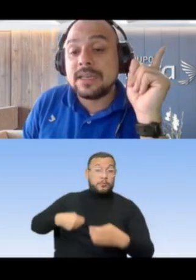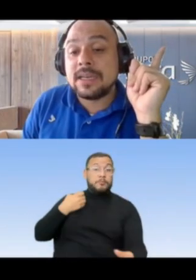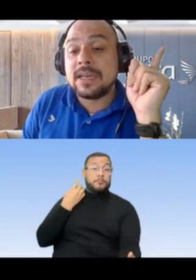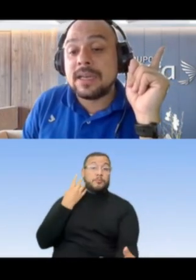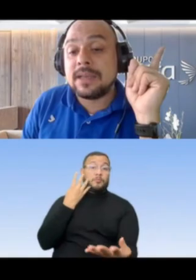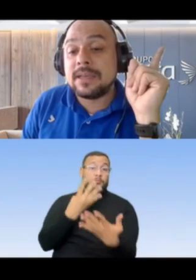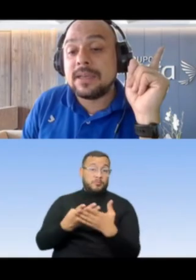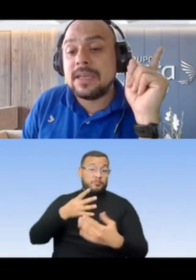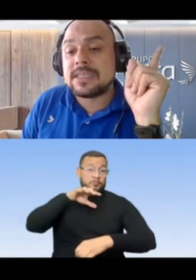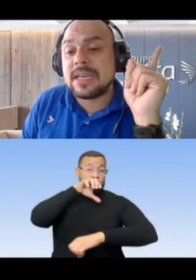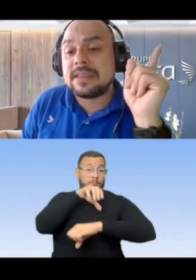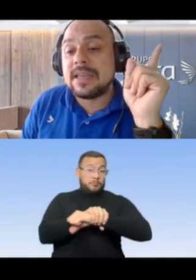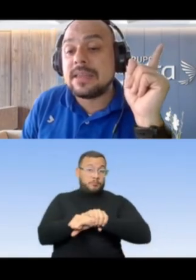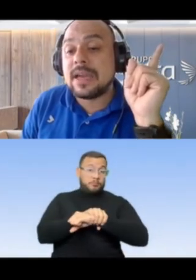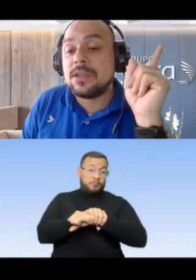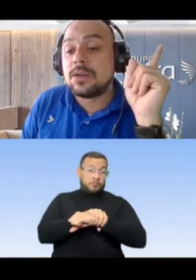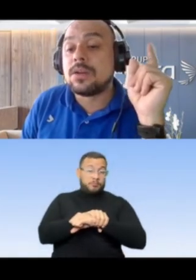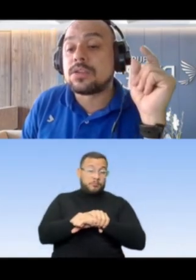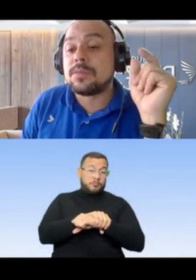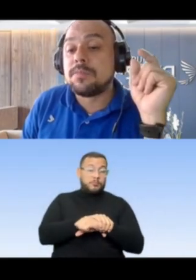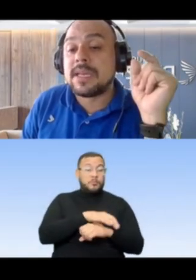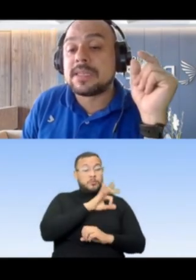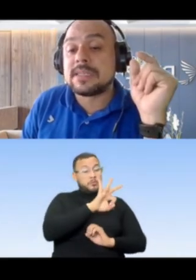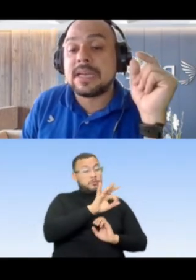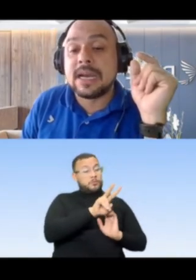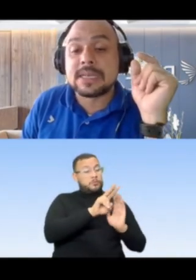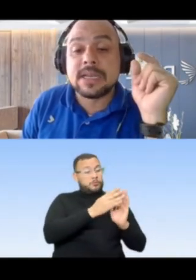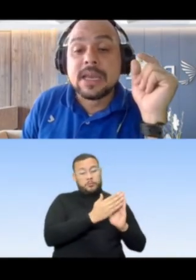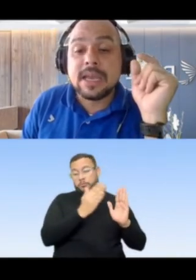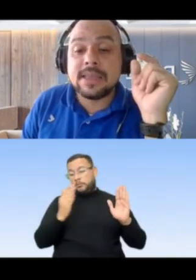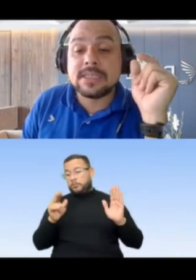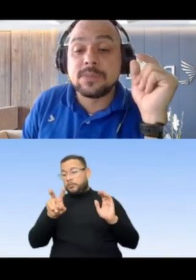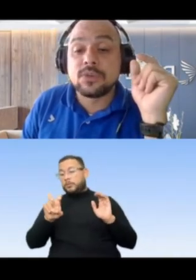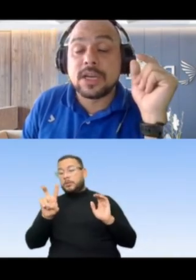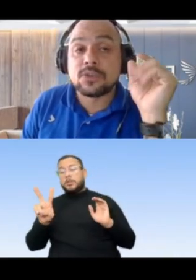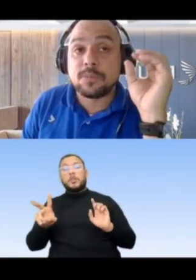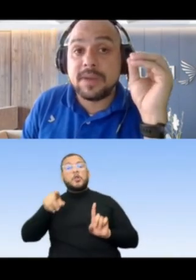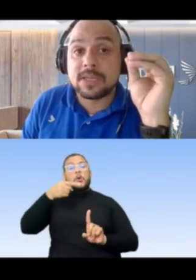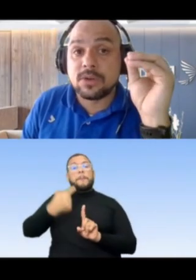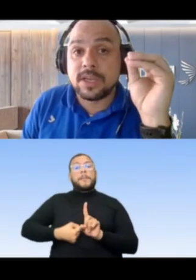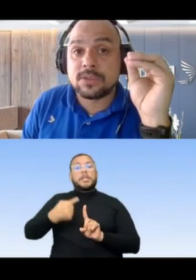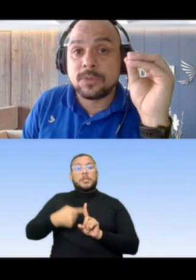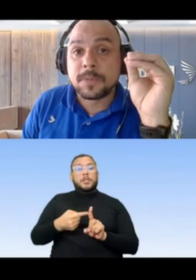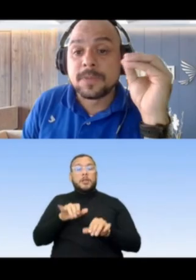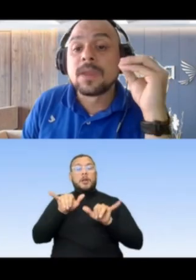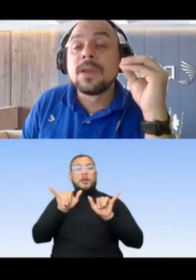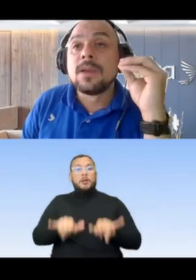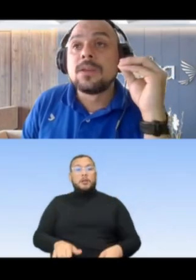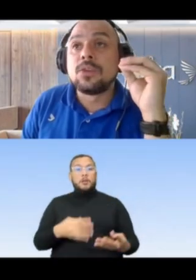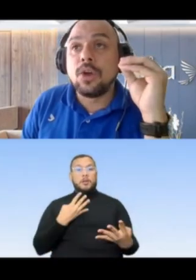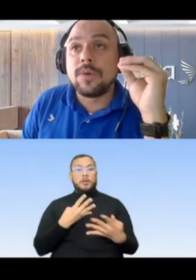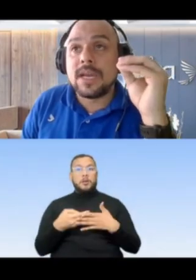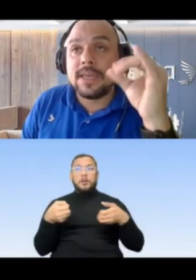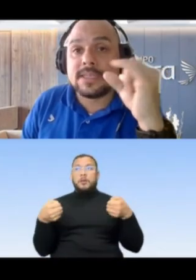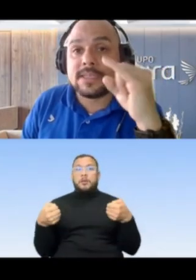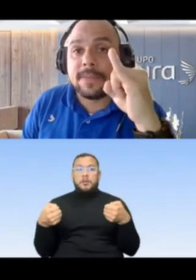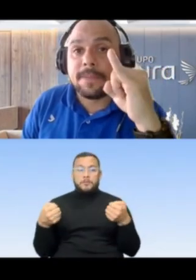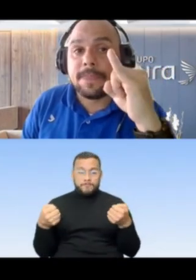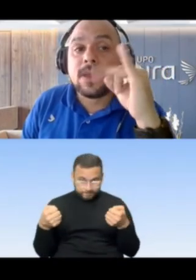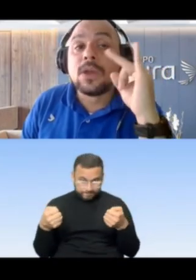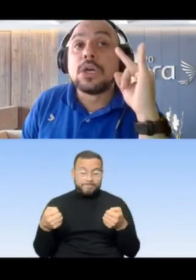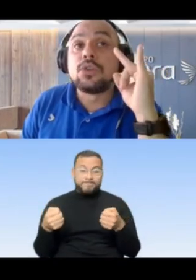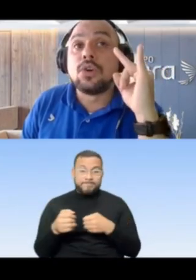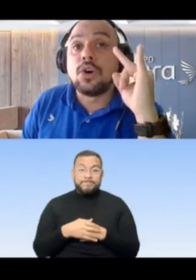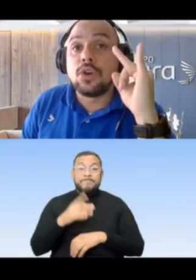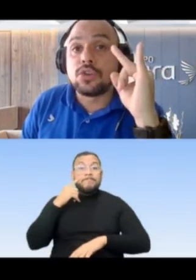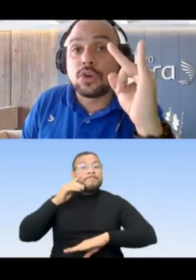32 y 72 meses de cárcel. Es decir, muchachos, pilas con esto. Todo